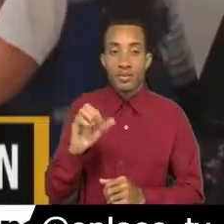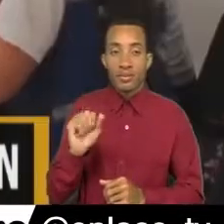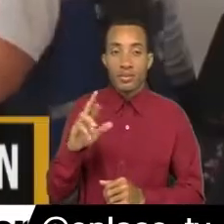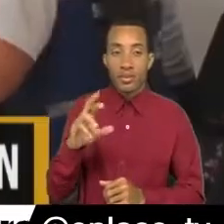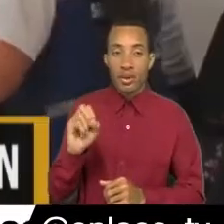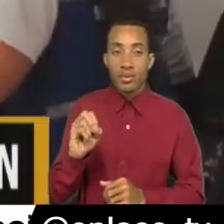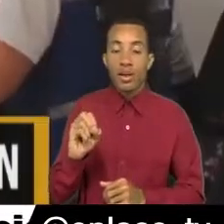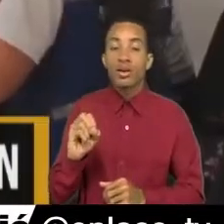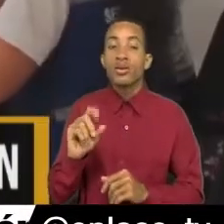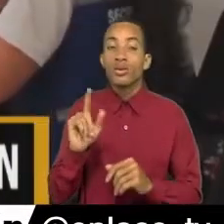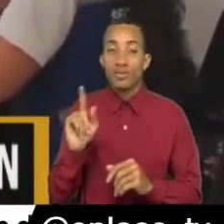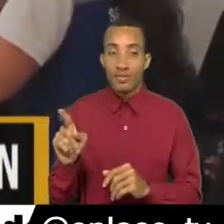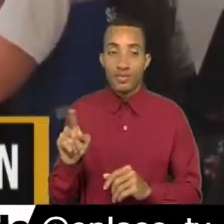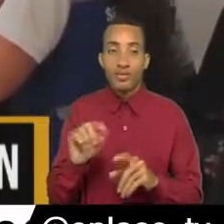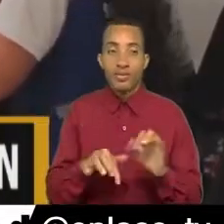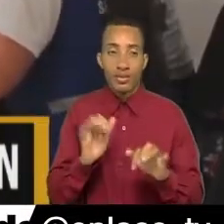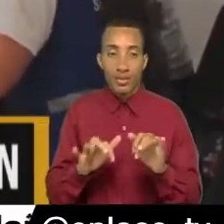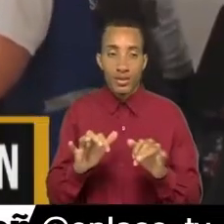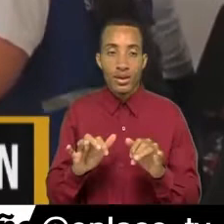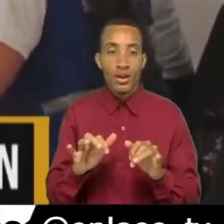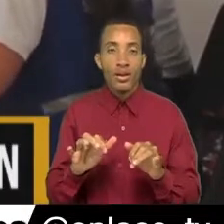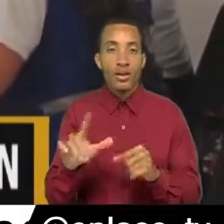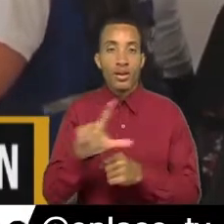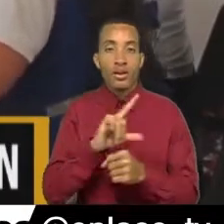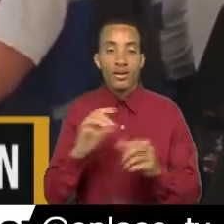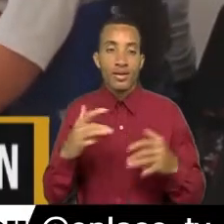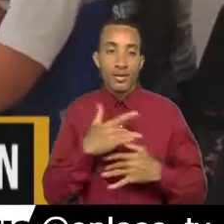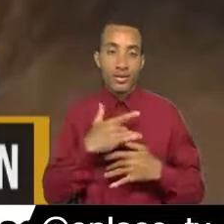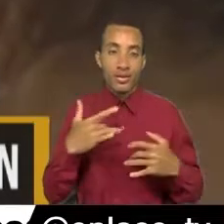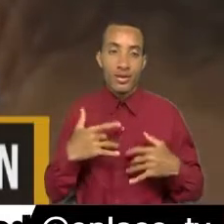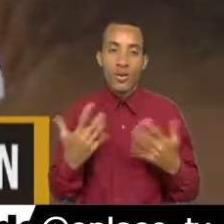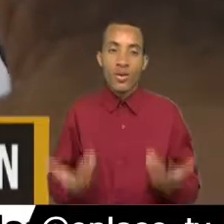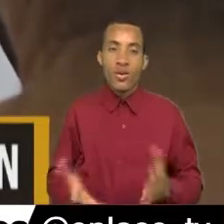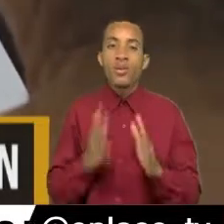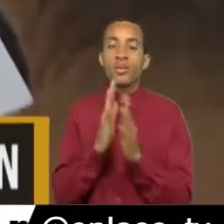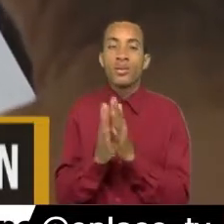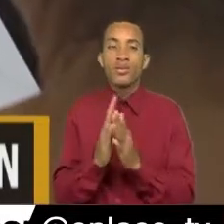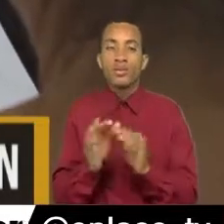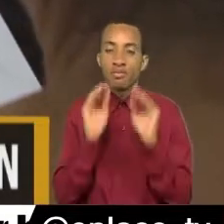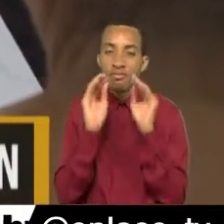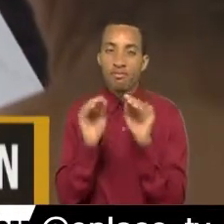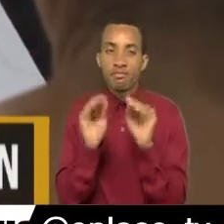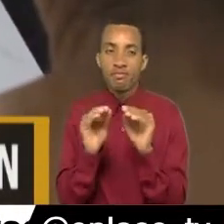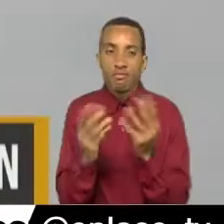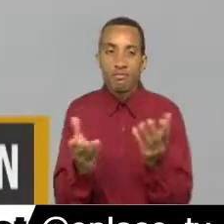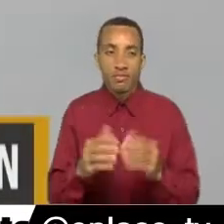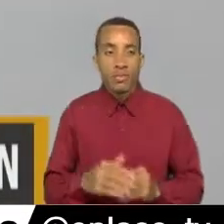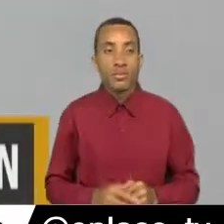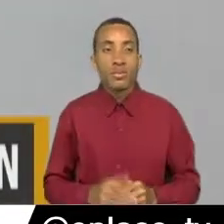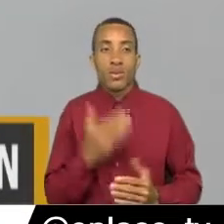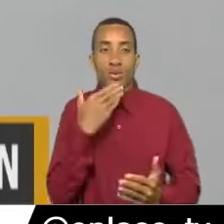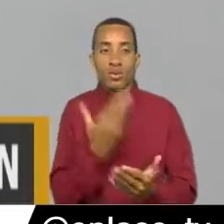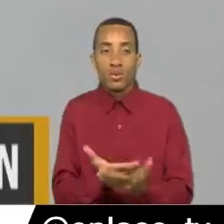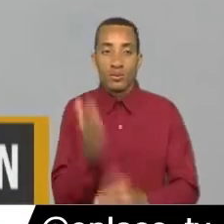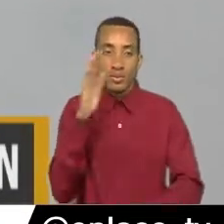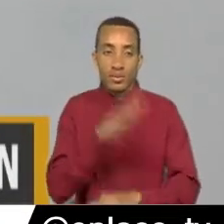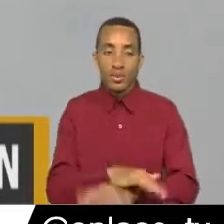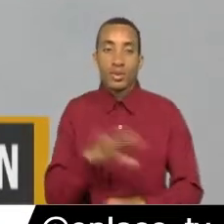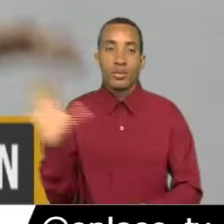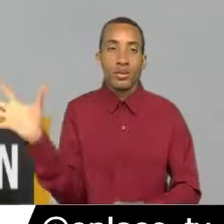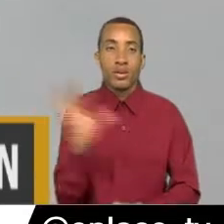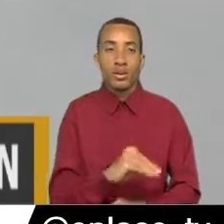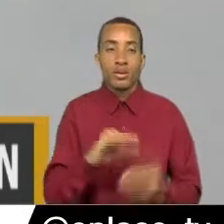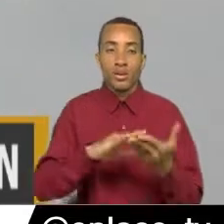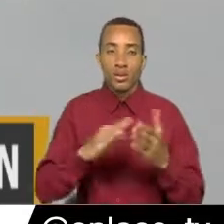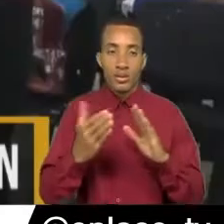Secretaría Local de Salud, para que nos entregue un balance de cómo concluyen estas jornadas de capacitación. Bueno, muy buenas tardes para toda la comunidad de Barranca